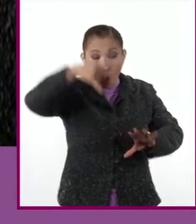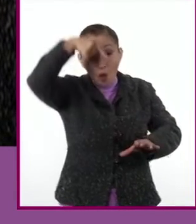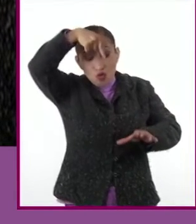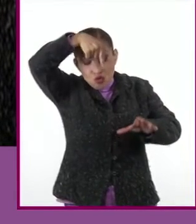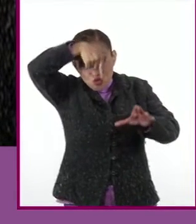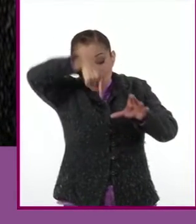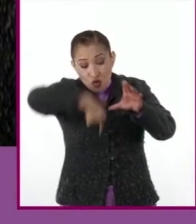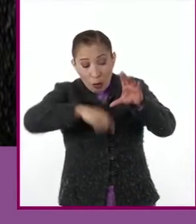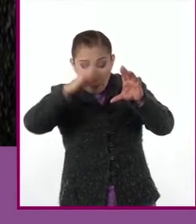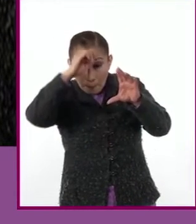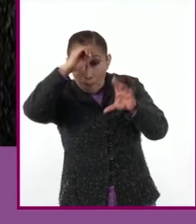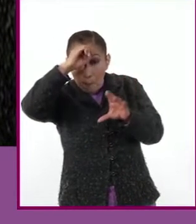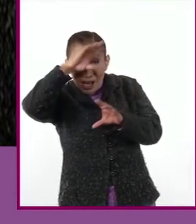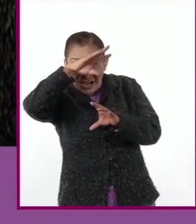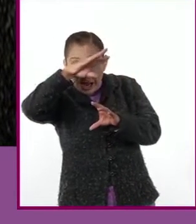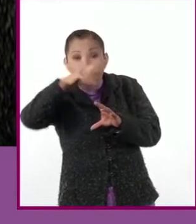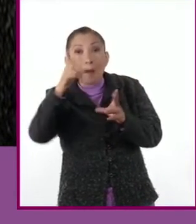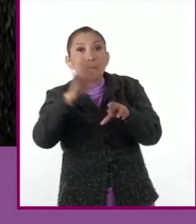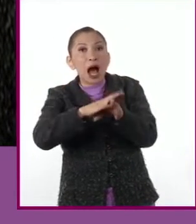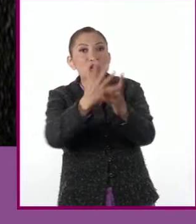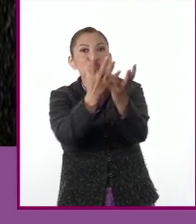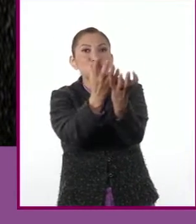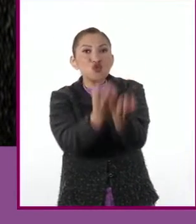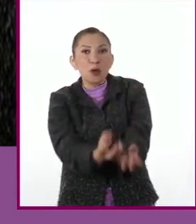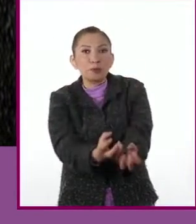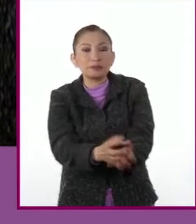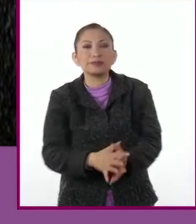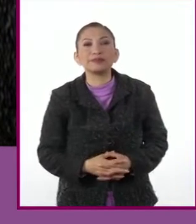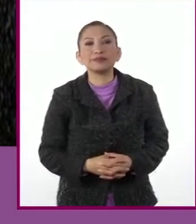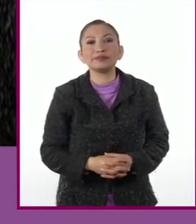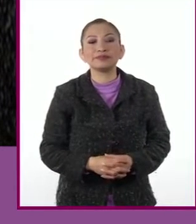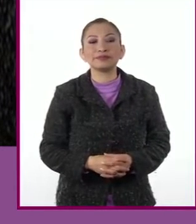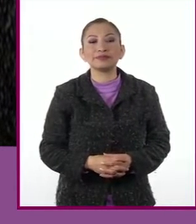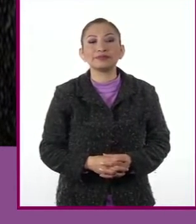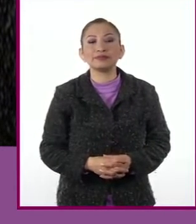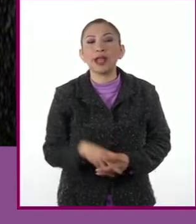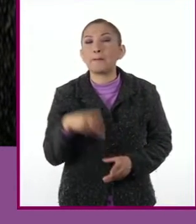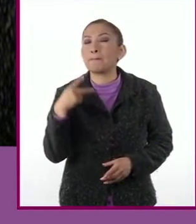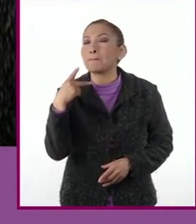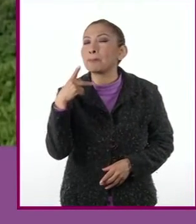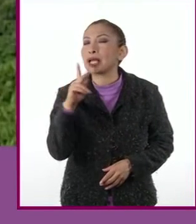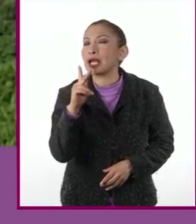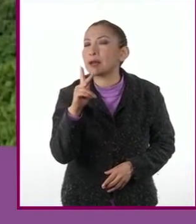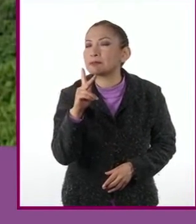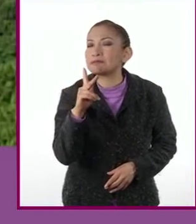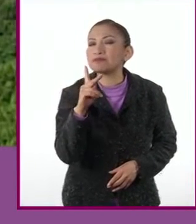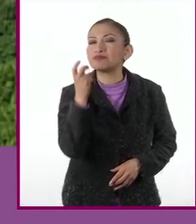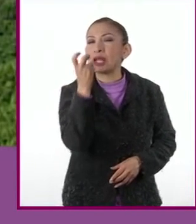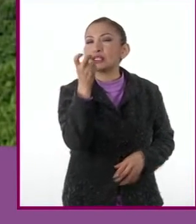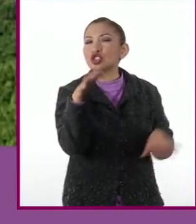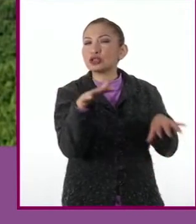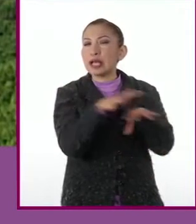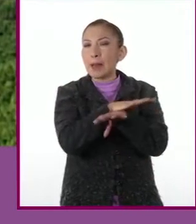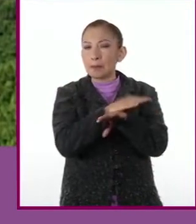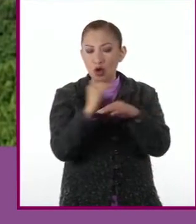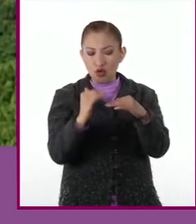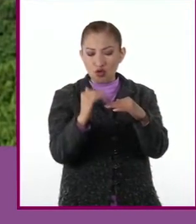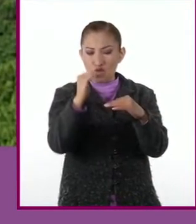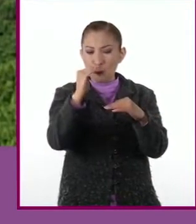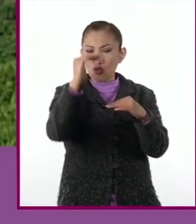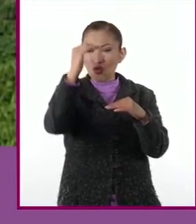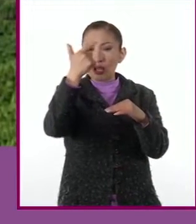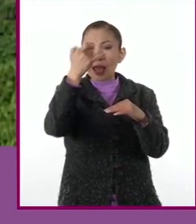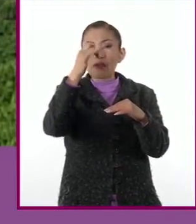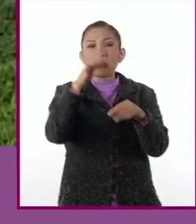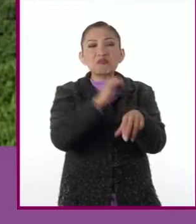de una mina, es ligeramente mayor. Sin embargo, estos cambios de gravedad son